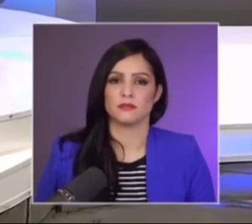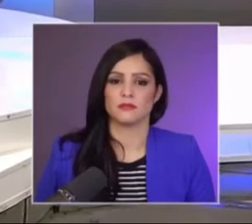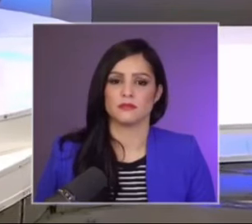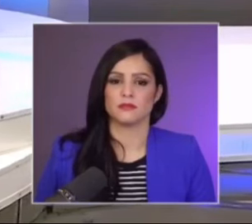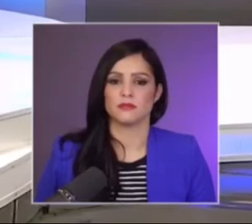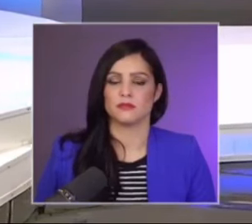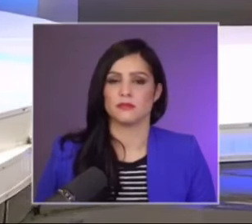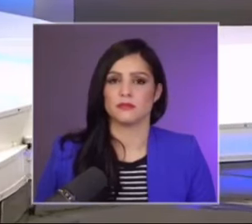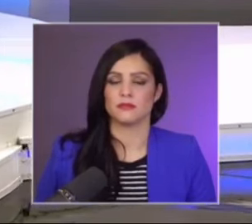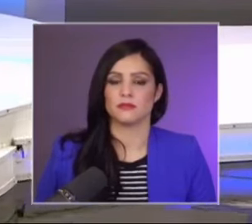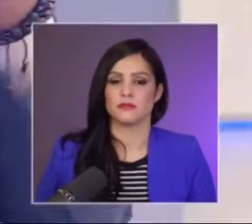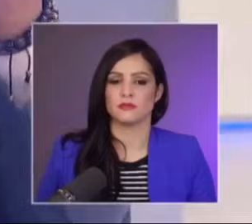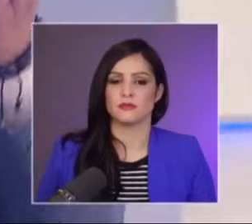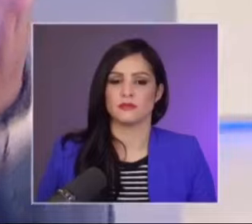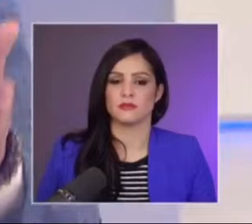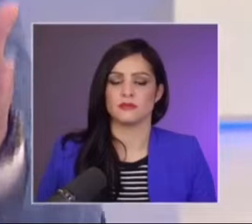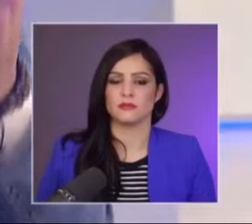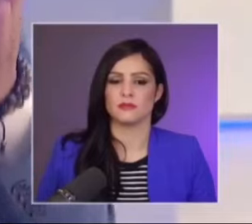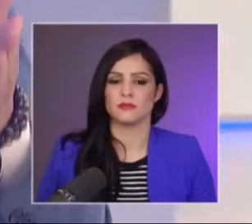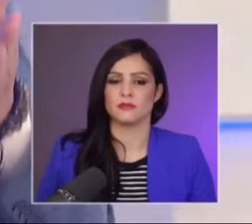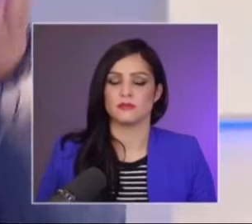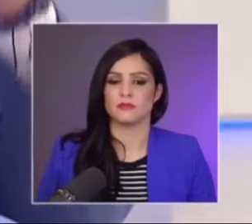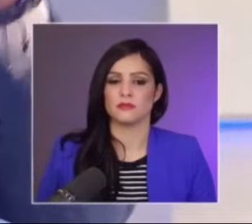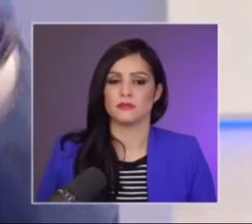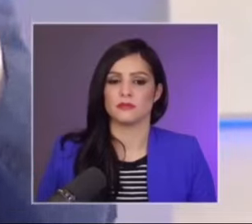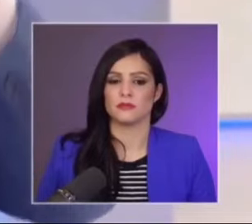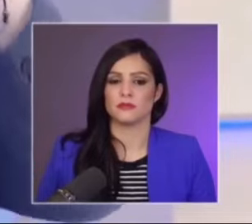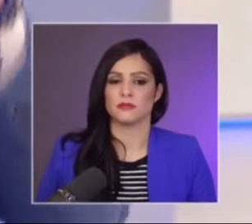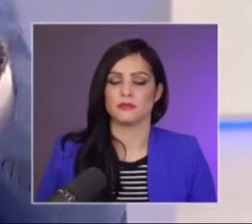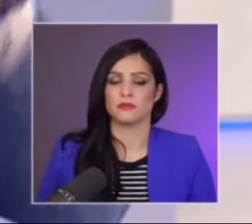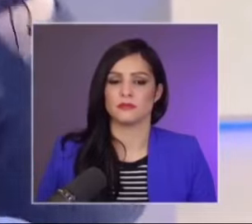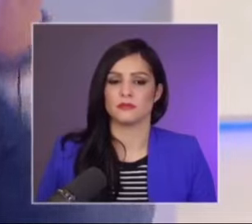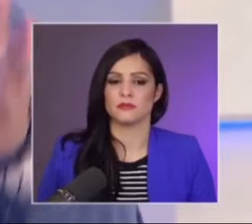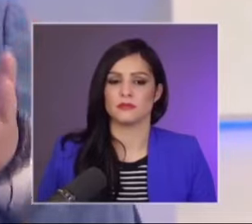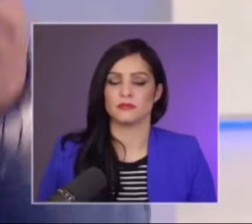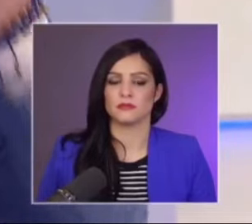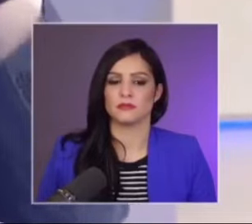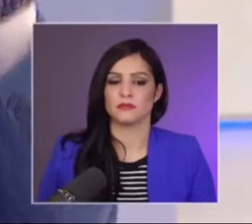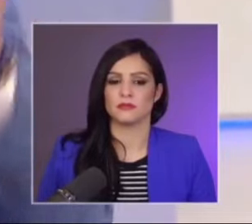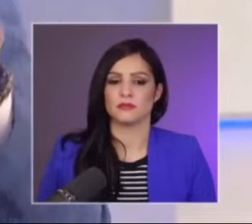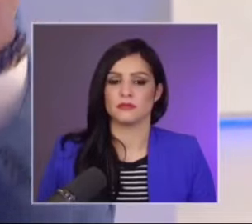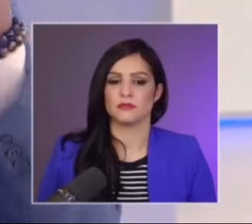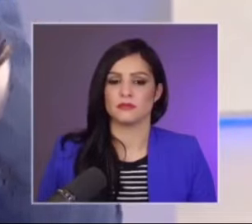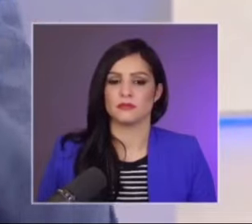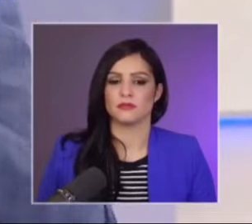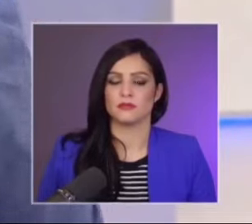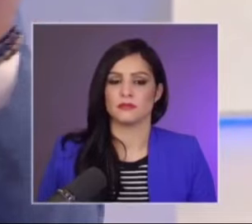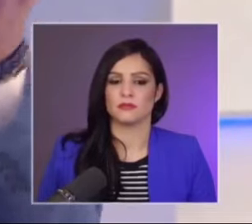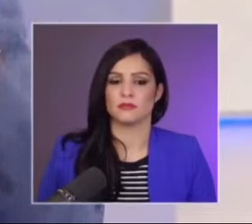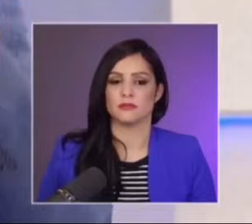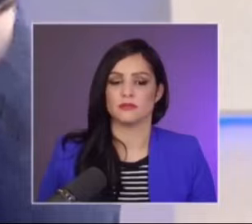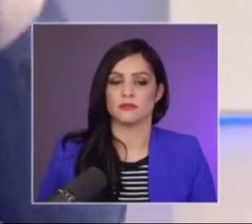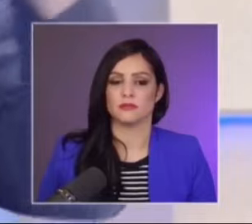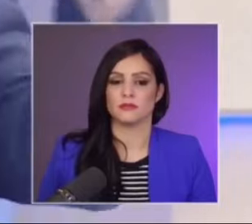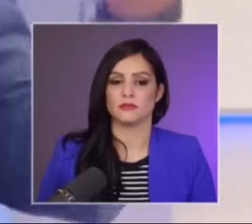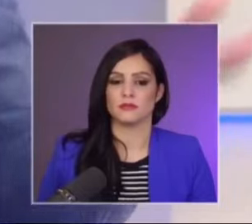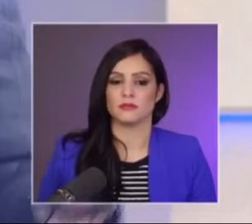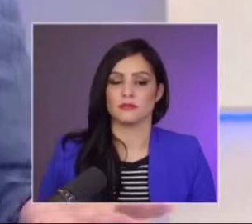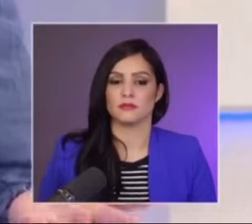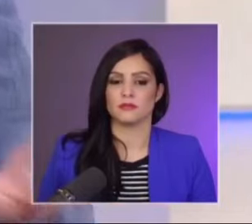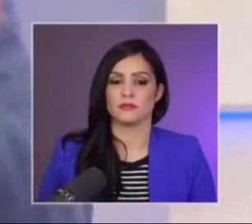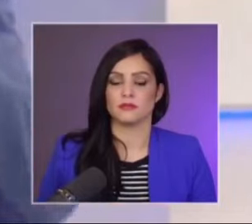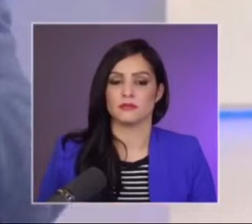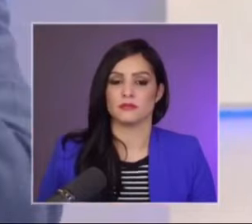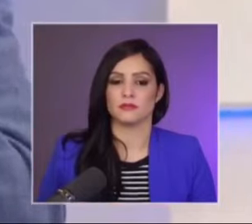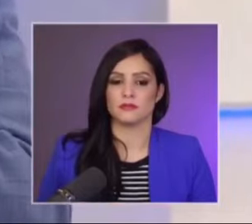realizar donde el derecho está válidamente válida y legítimamente avalado y ponderado para que no entiendan que estamos